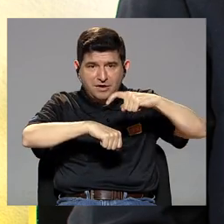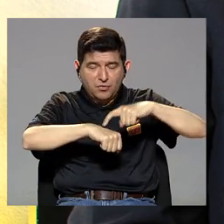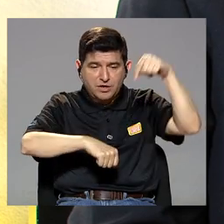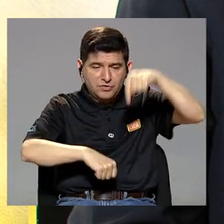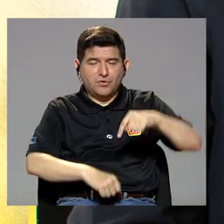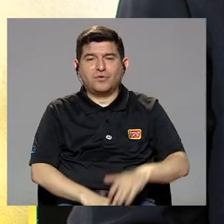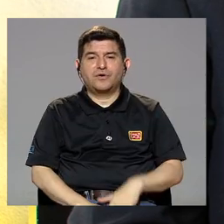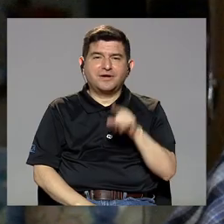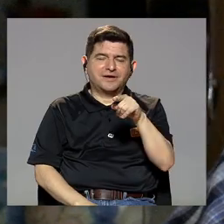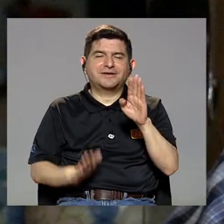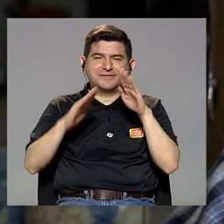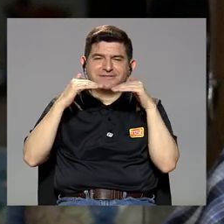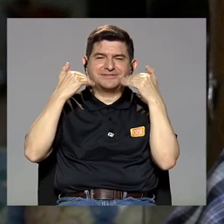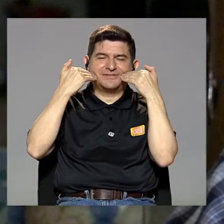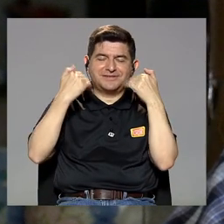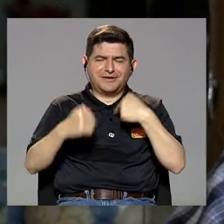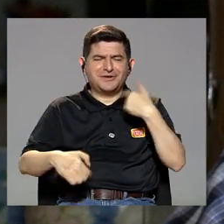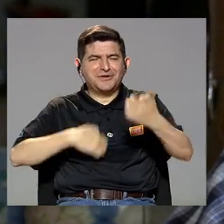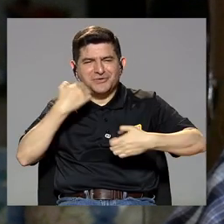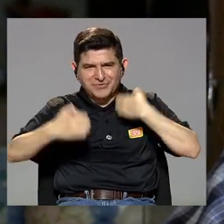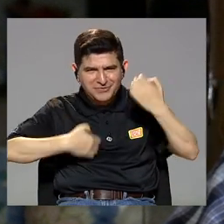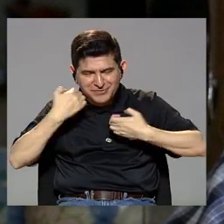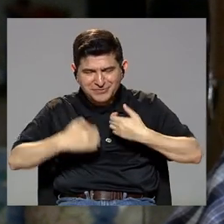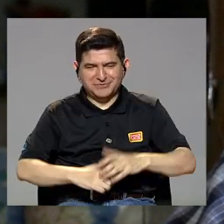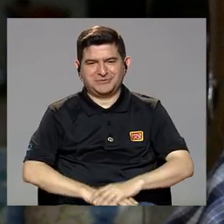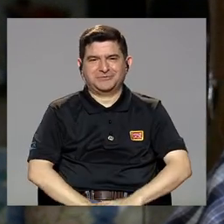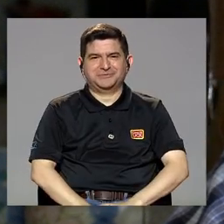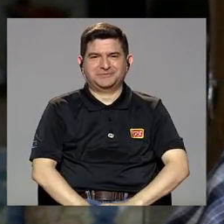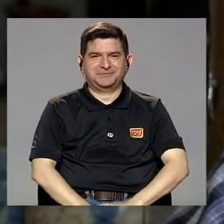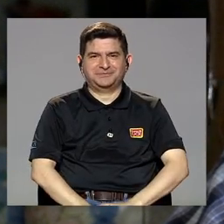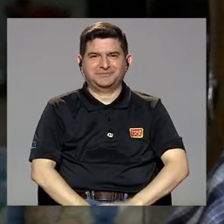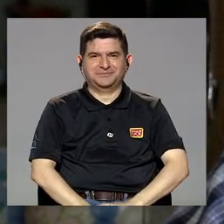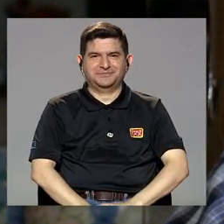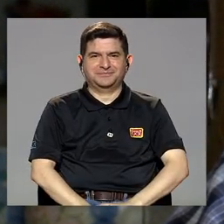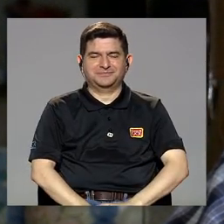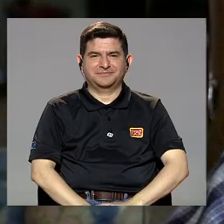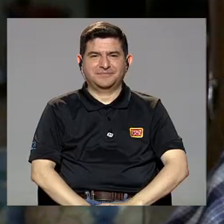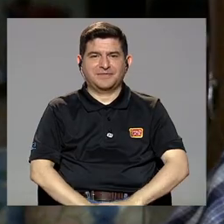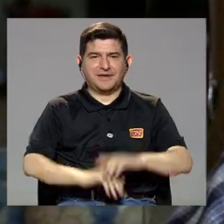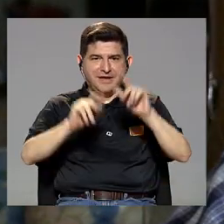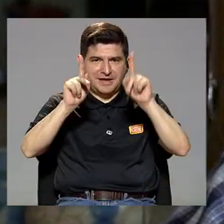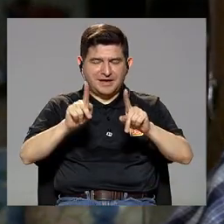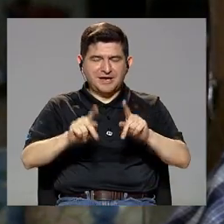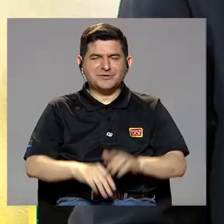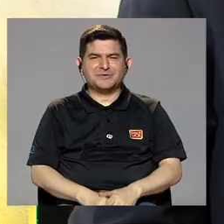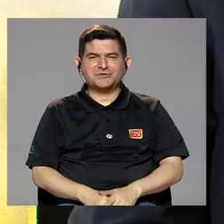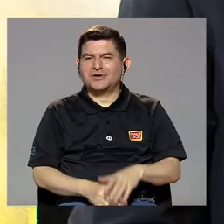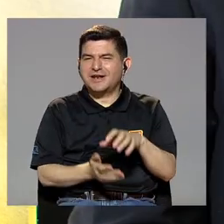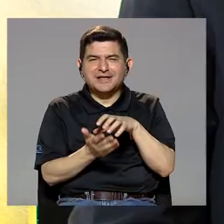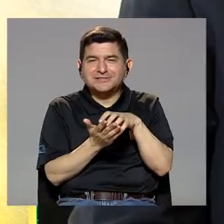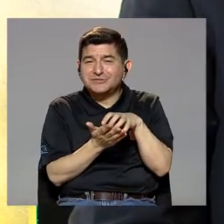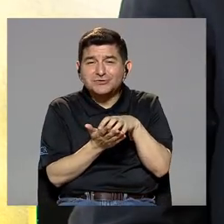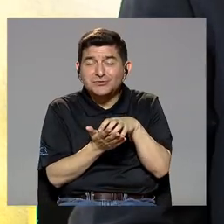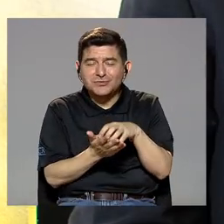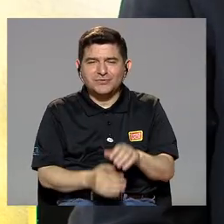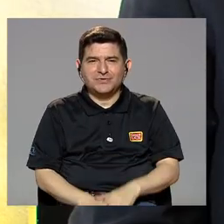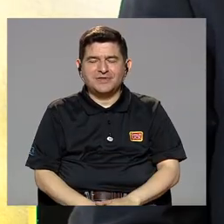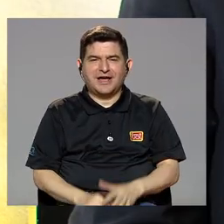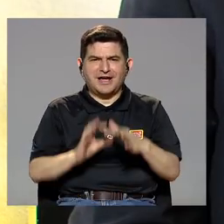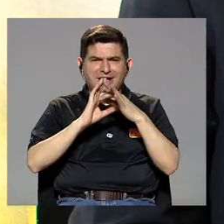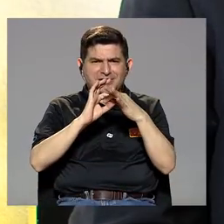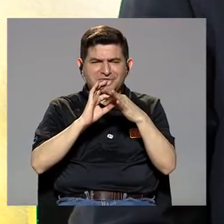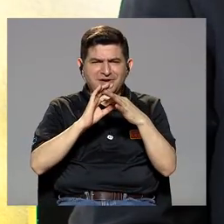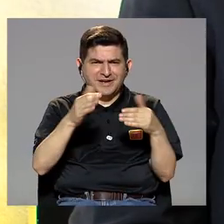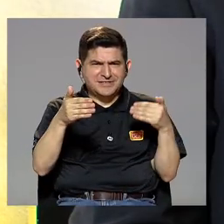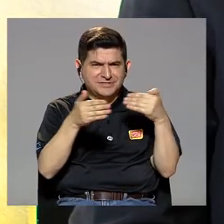hace sonreír y hasta a uno emocionarse no quiero que la gente se quede con la duda de esa relación suya tan cercana